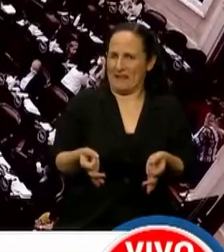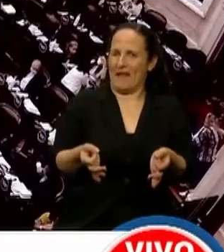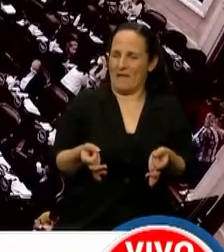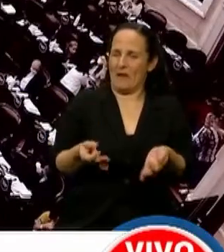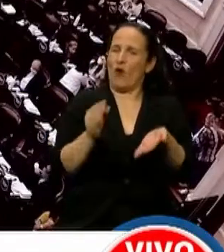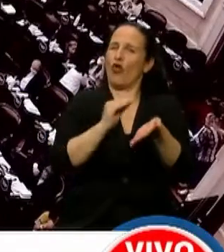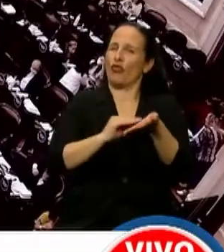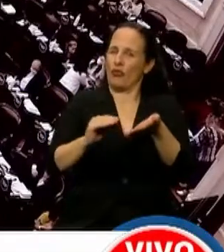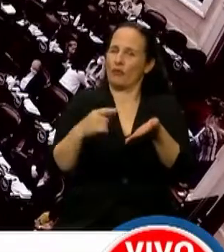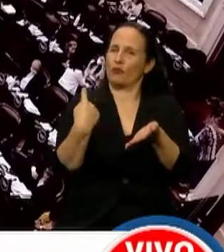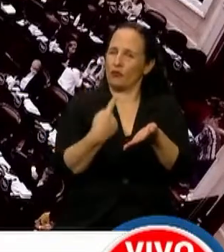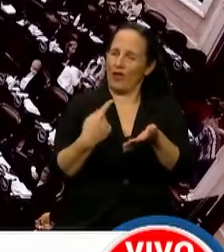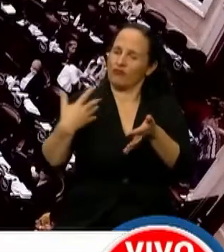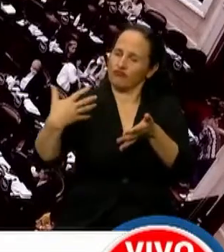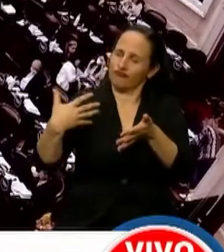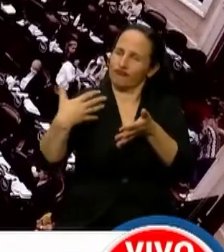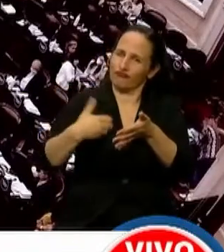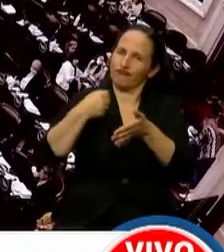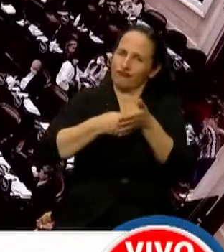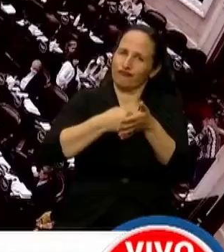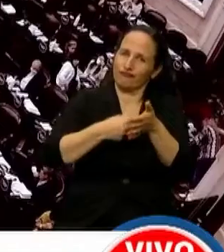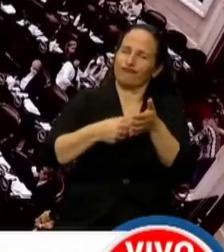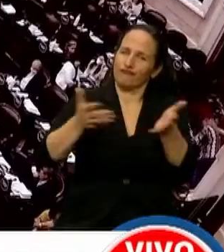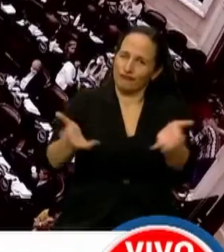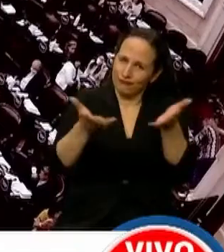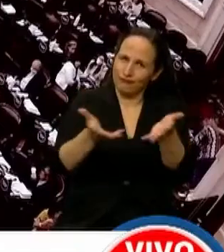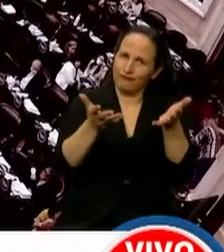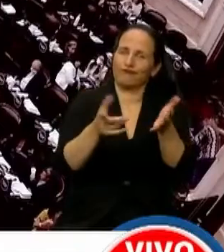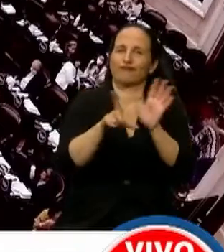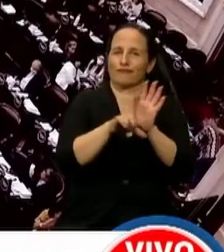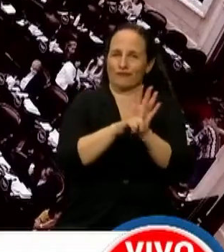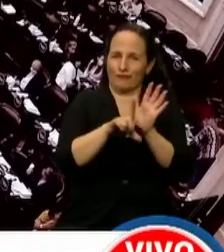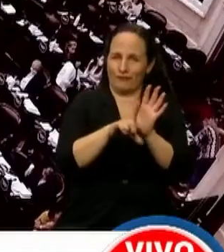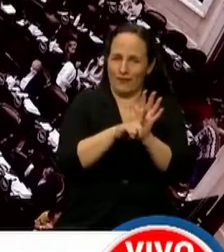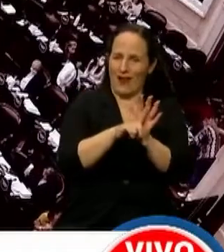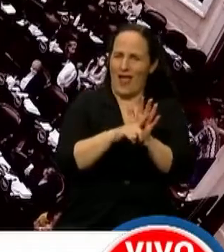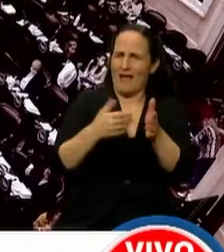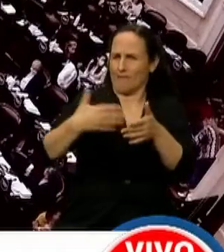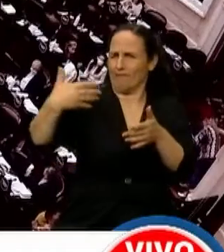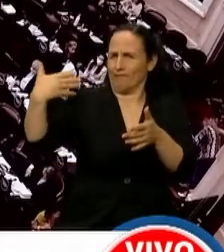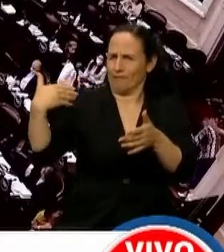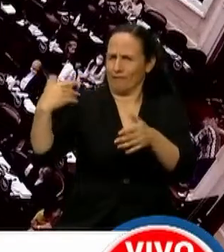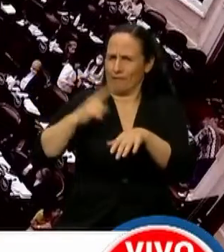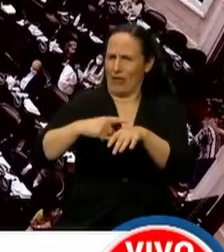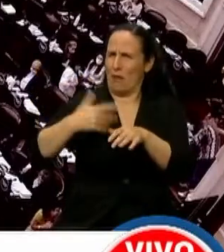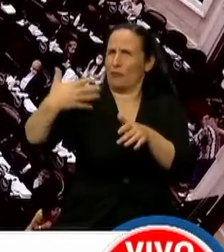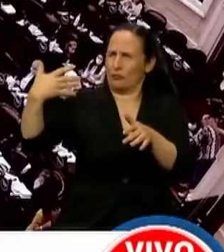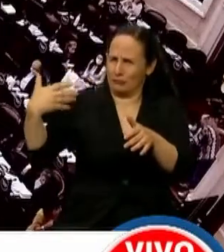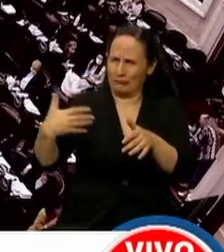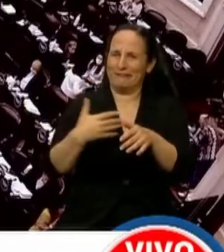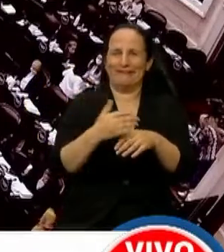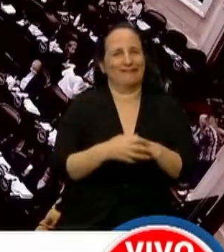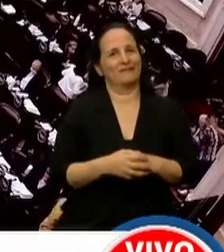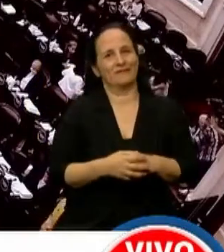que vienen promulgando esta ley, incentivando esta ley, perdón, desde hace mucho tiempo.